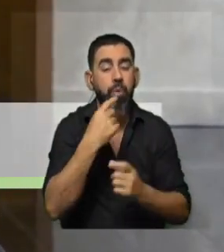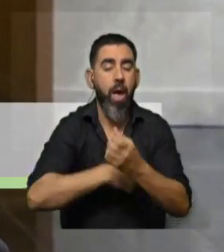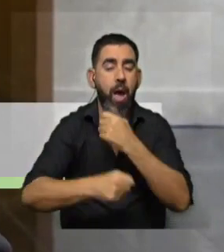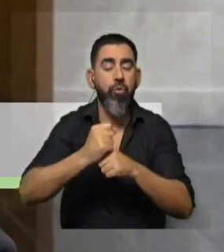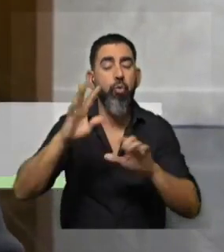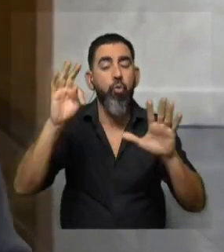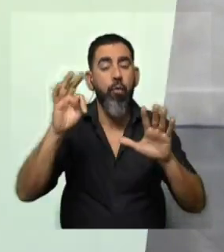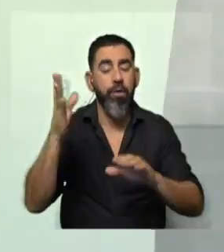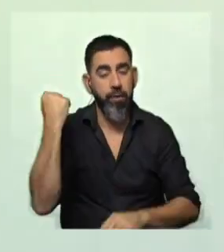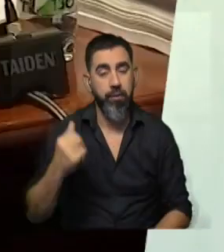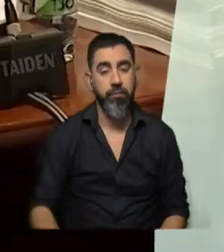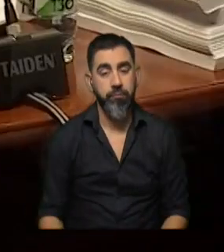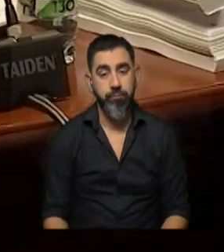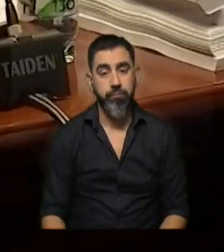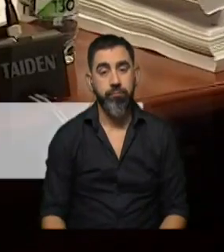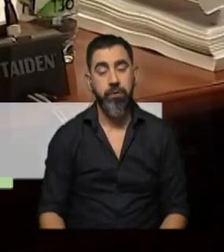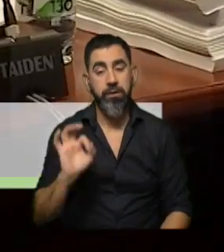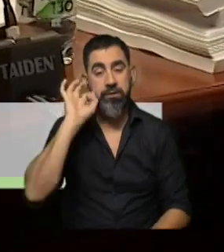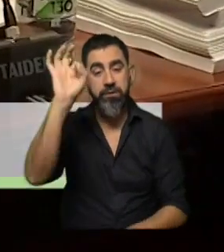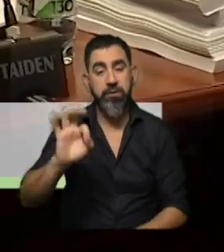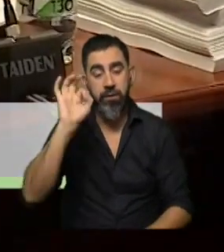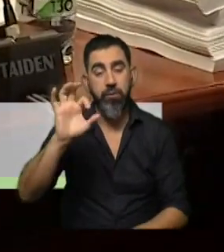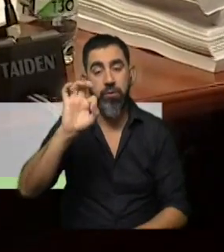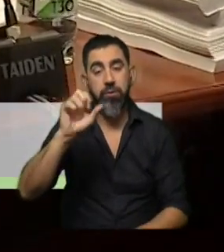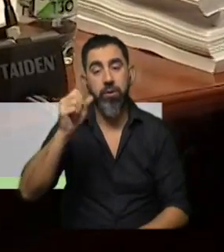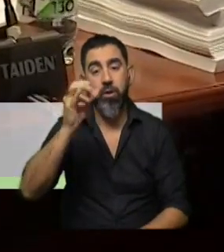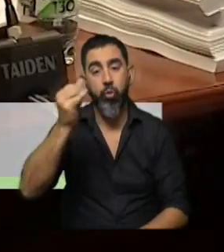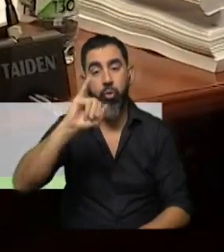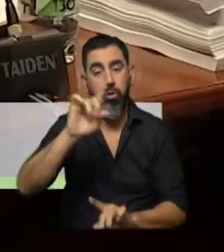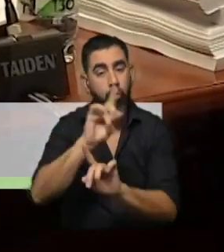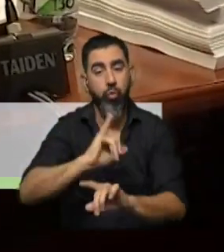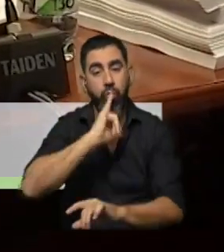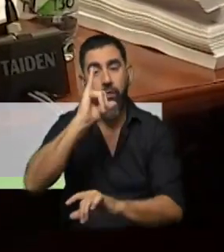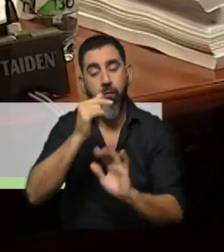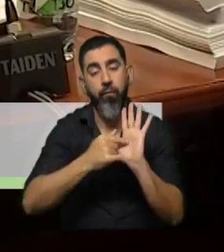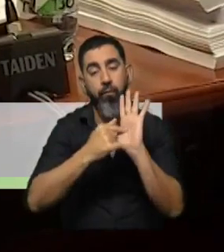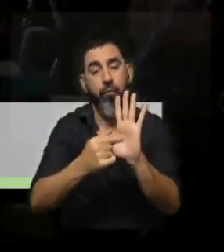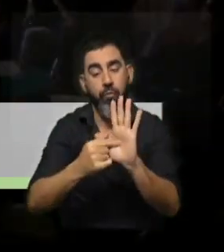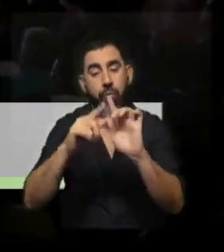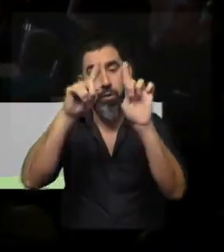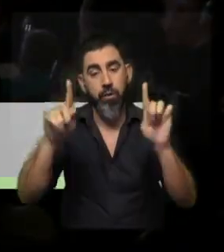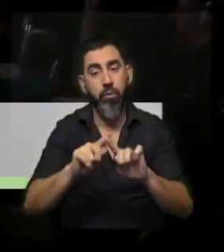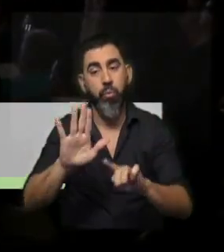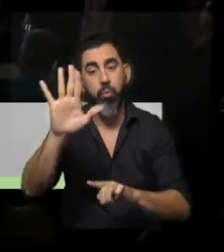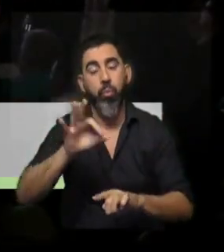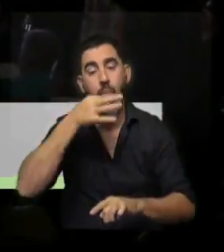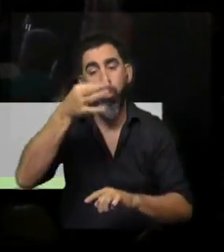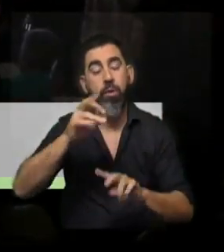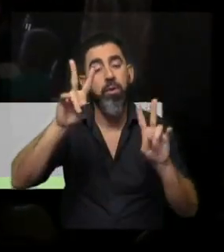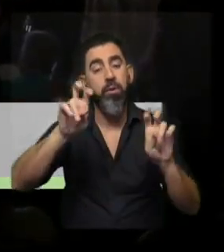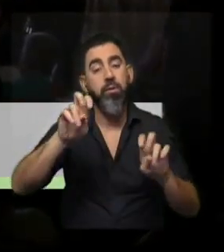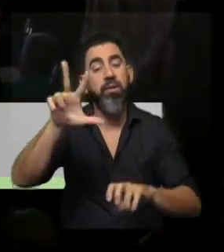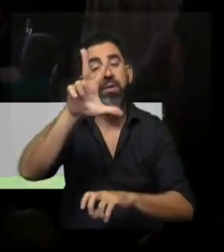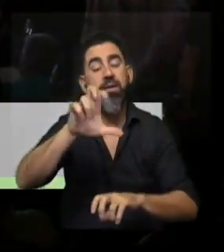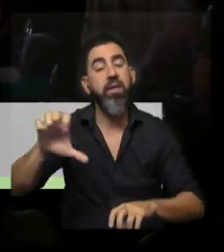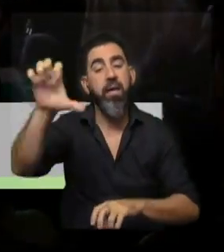90 el senador Juan sartori no informó En su declaración jurada sobre su participación en tres